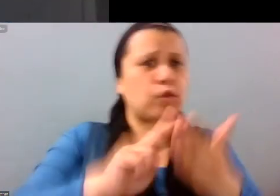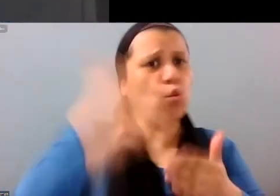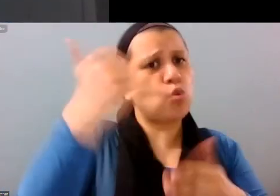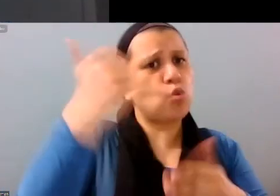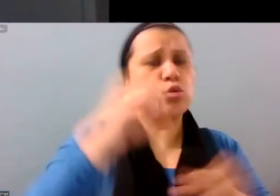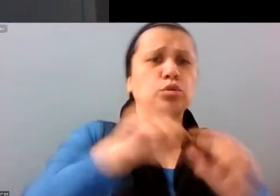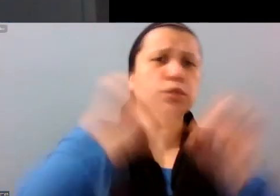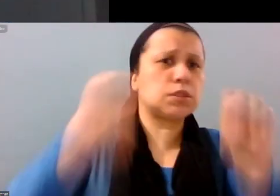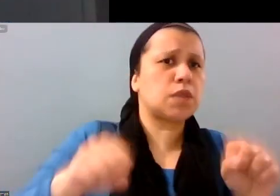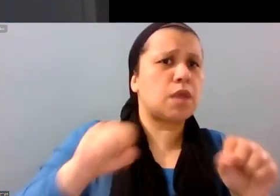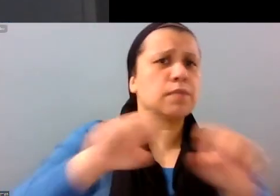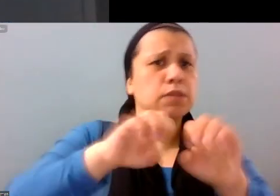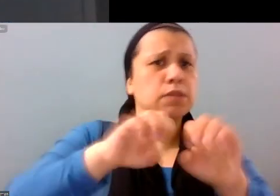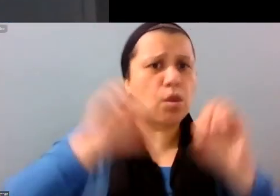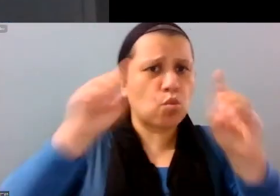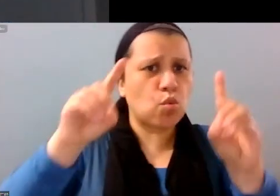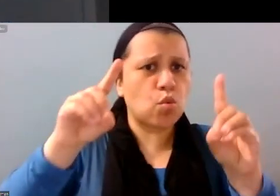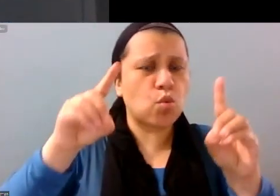entretejiendo estas redes